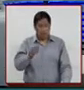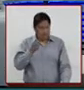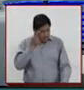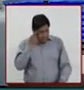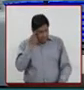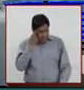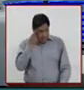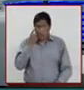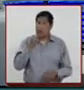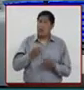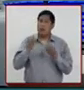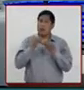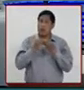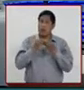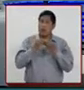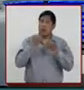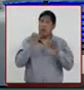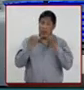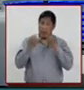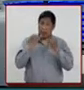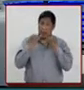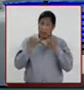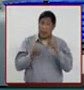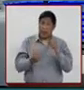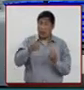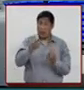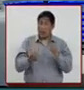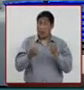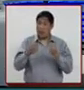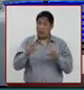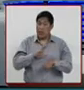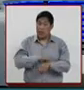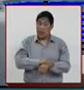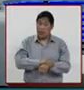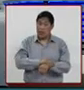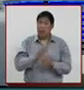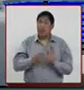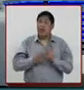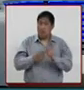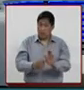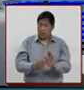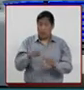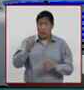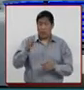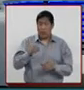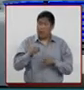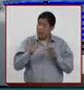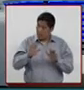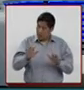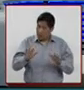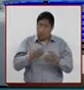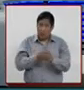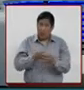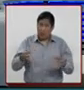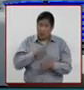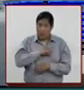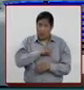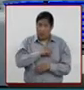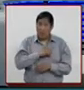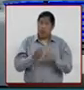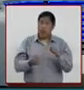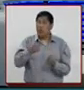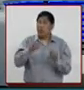Bueno, pero sobre eso todavía se genera información. Ha señalado de que el vehículo ya está retenido y lo hemos mostrado. Así es. Está en indagaciones el chofer.